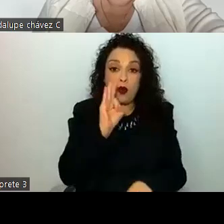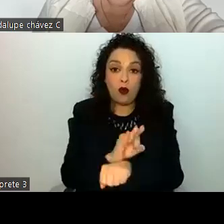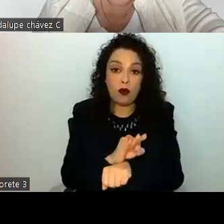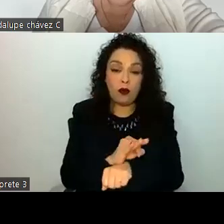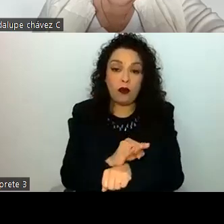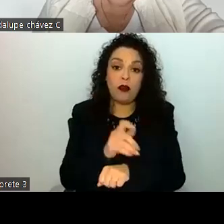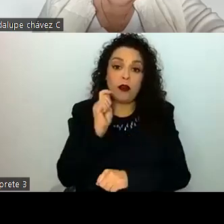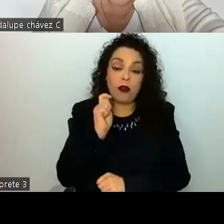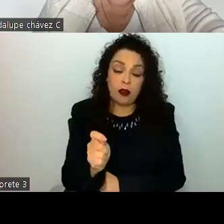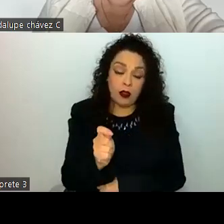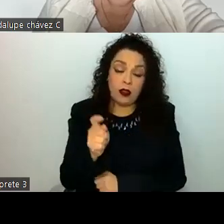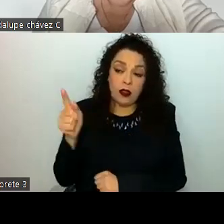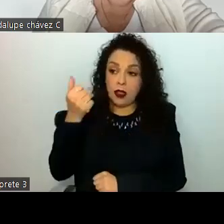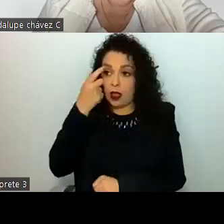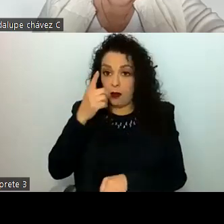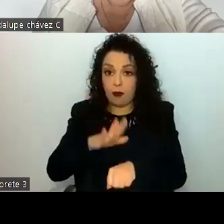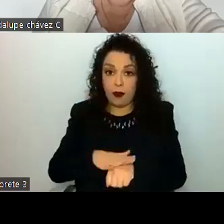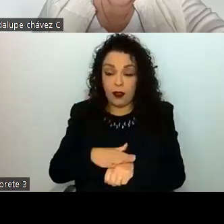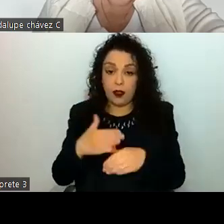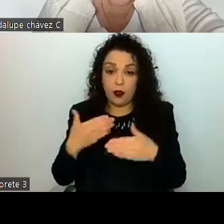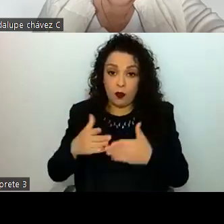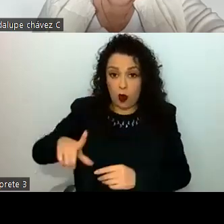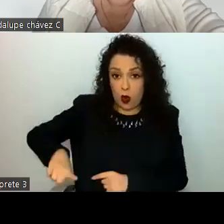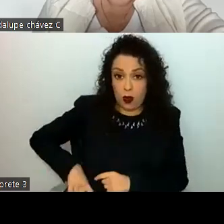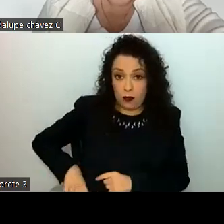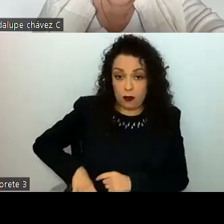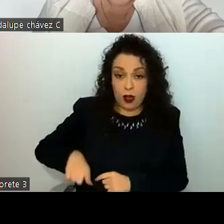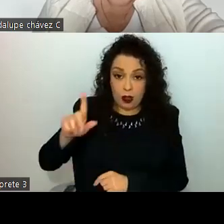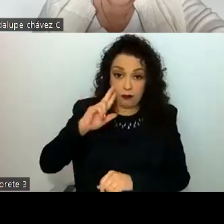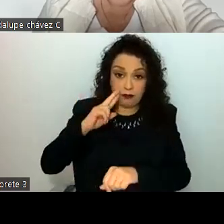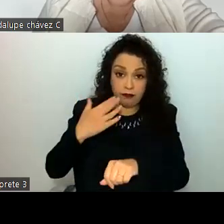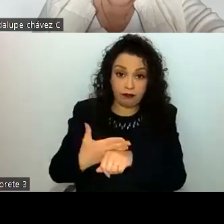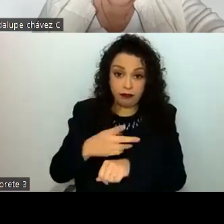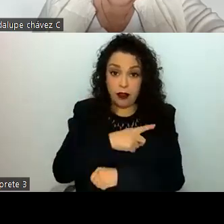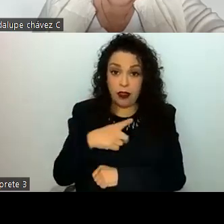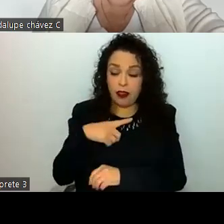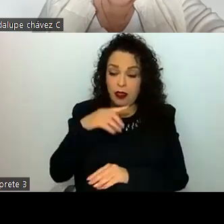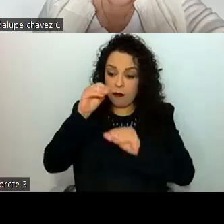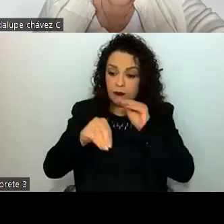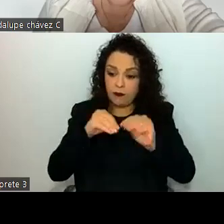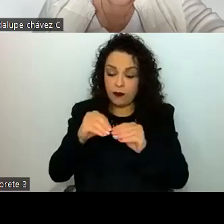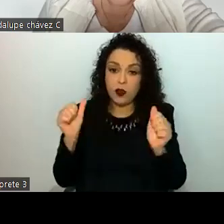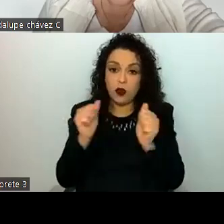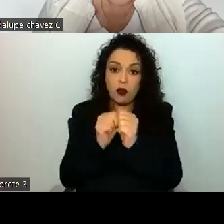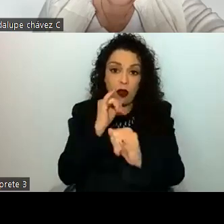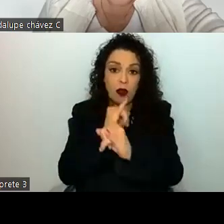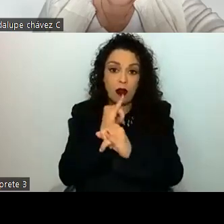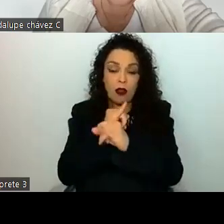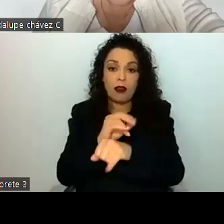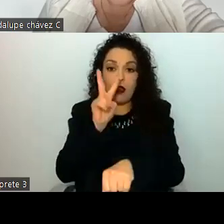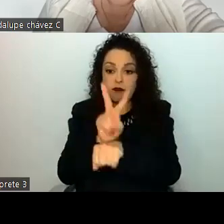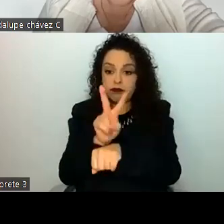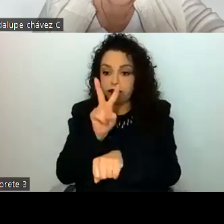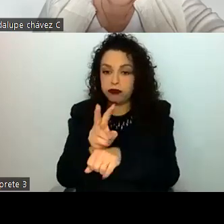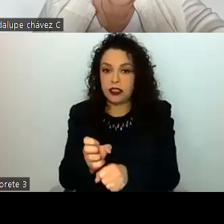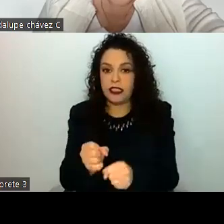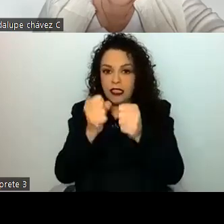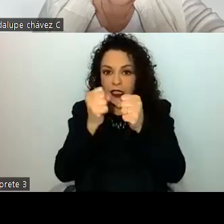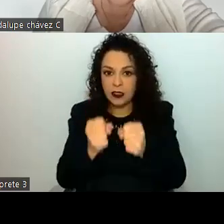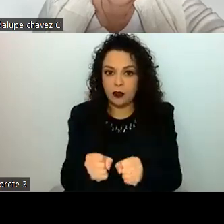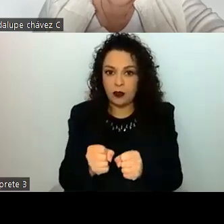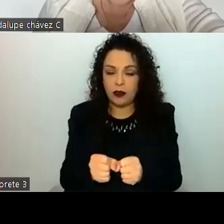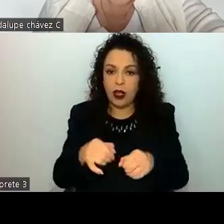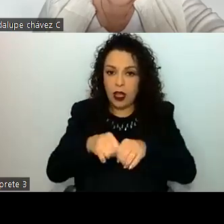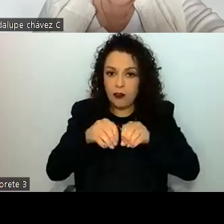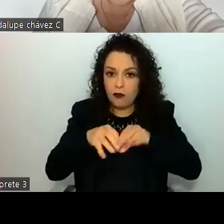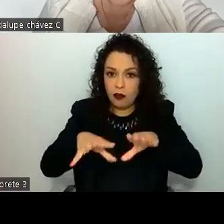obligatorio a cargo de la administración pública de implementación de estándares de ciberseguridad de aquella información que se transmita por los distintos